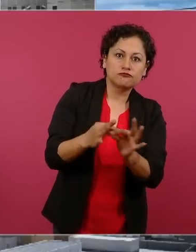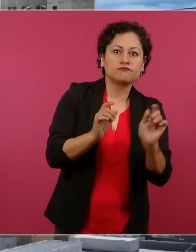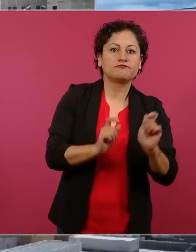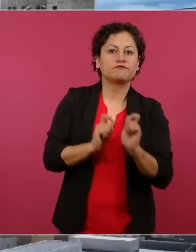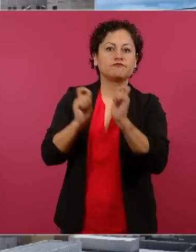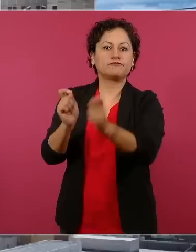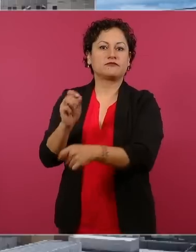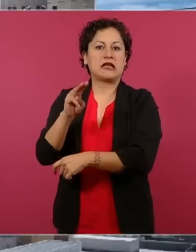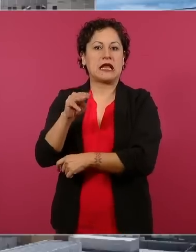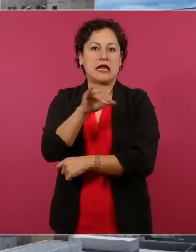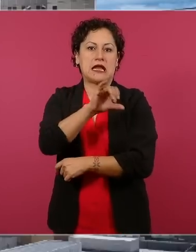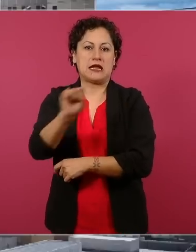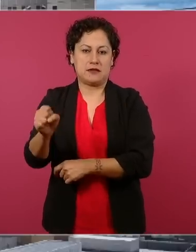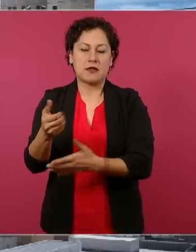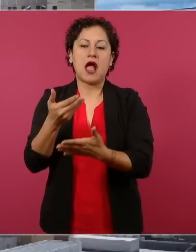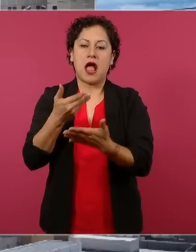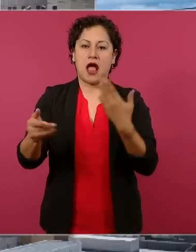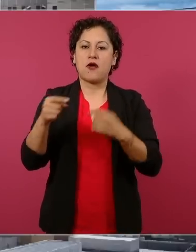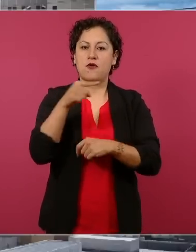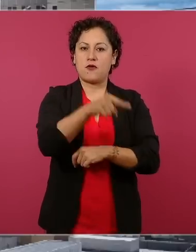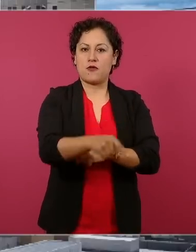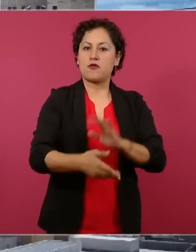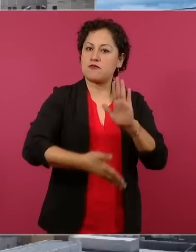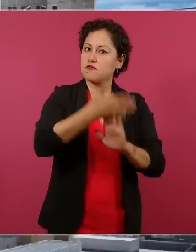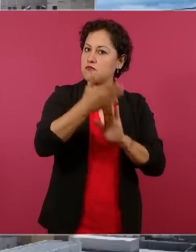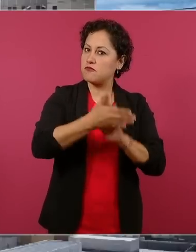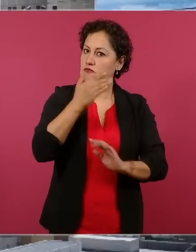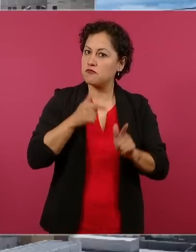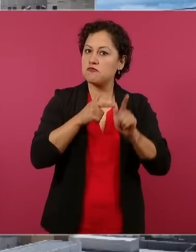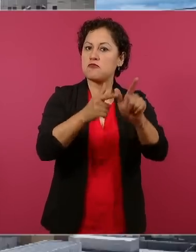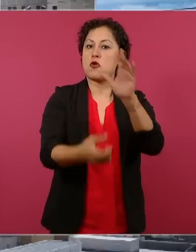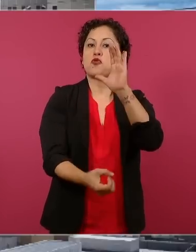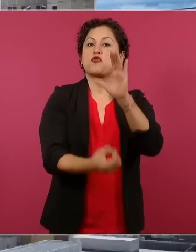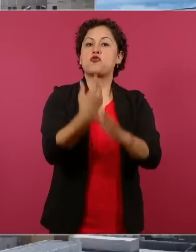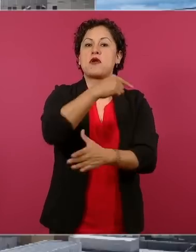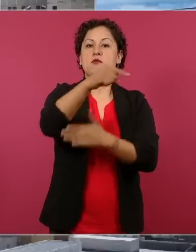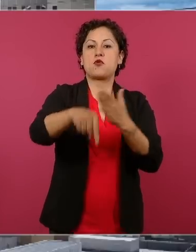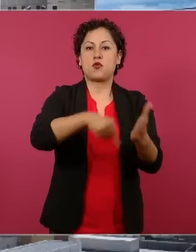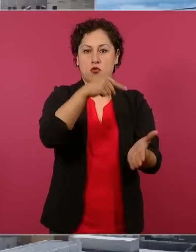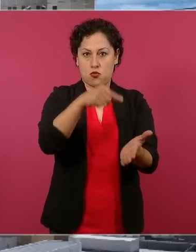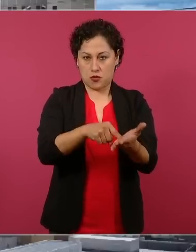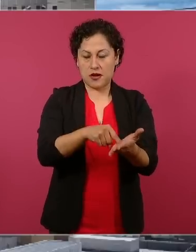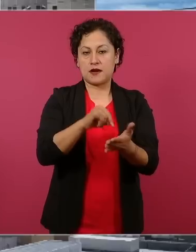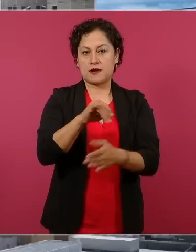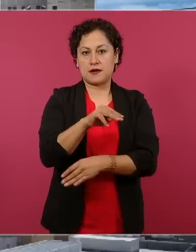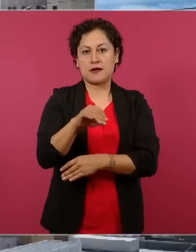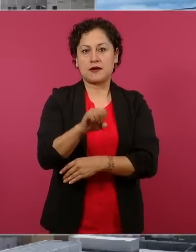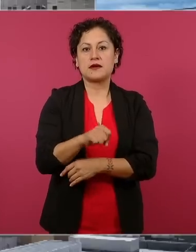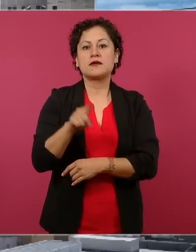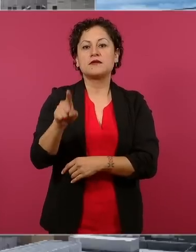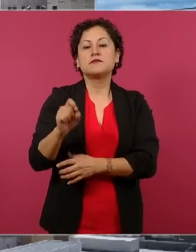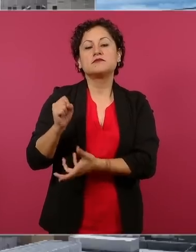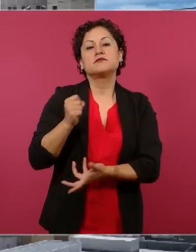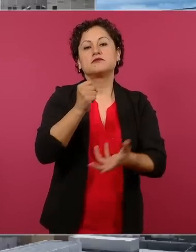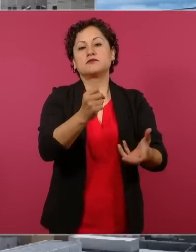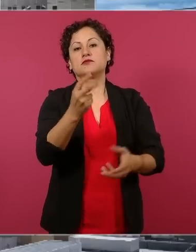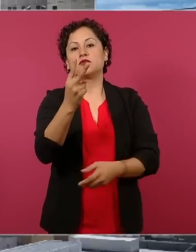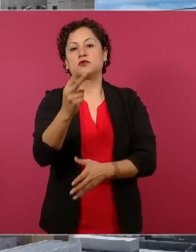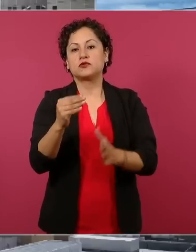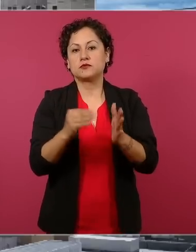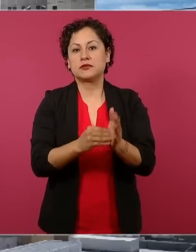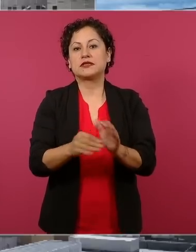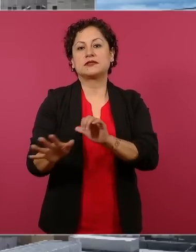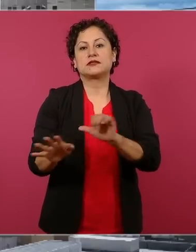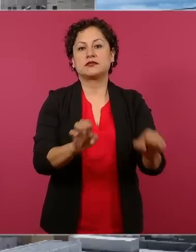estamos construyendo el nuevo Hospital General de Zona del IMSS en Ciudad Juárez con una inversión de 2.643 millones de